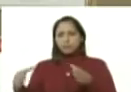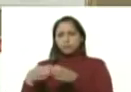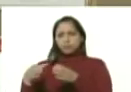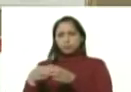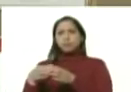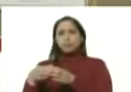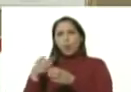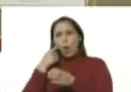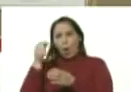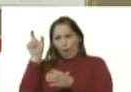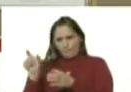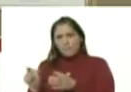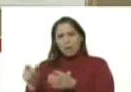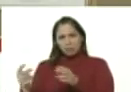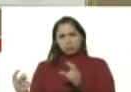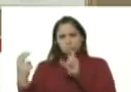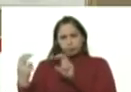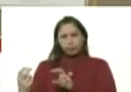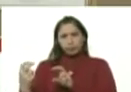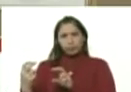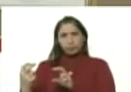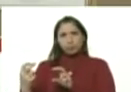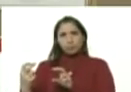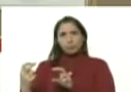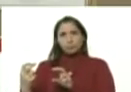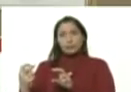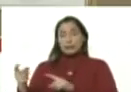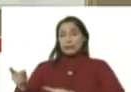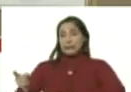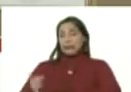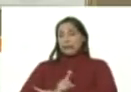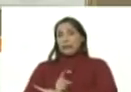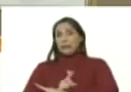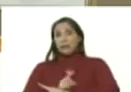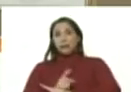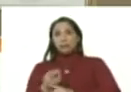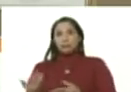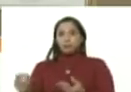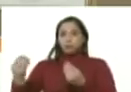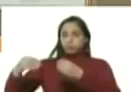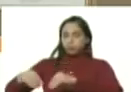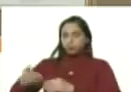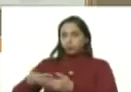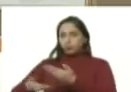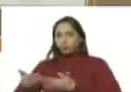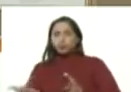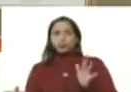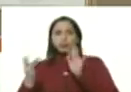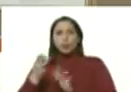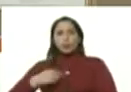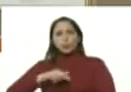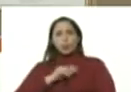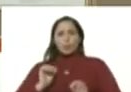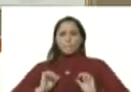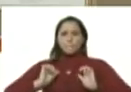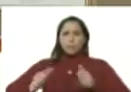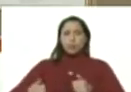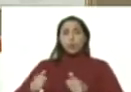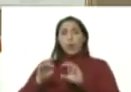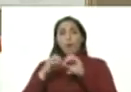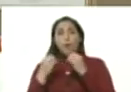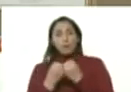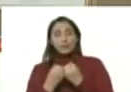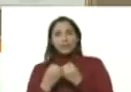que ha sido una velocidad y una coordinación la cual hemos emprendido con esta oficina, que es